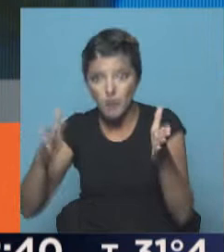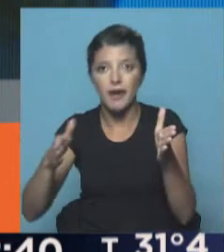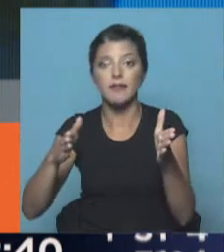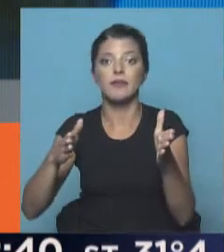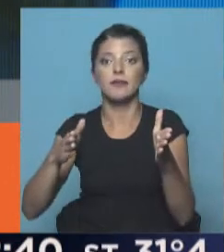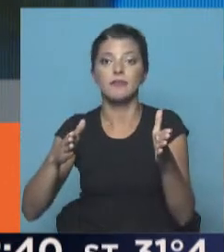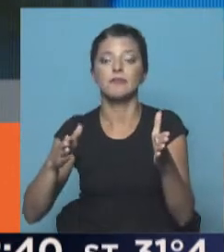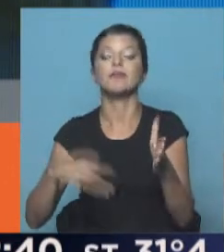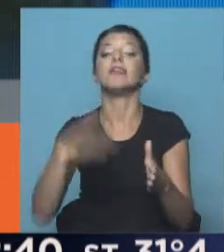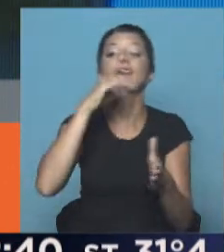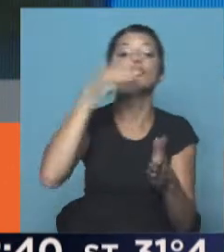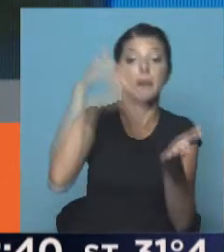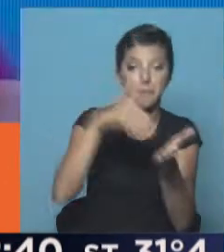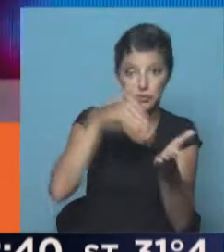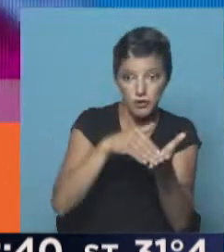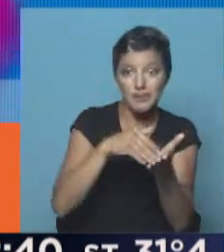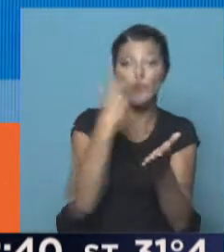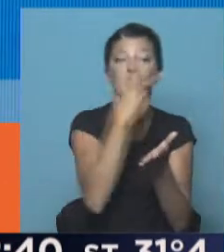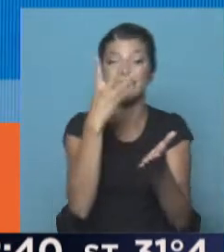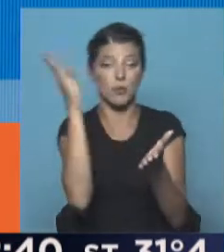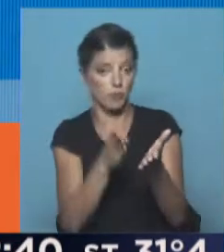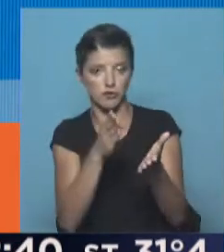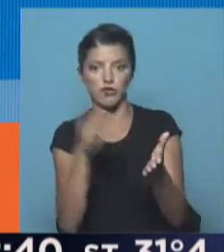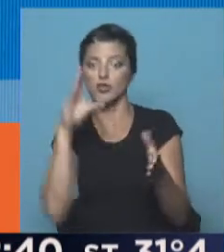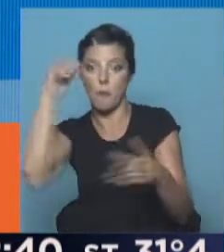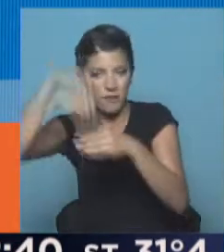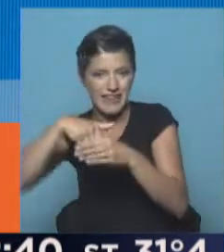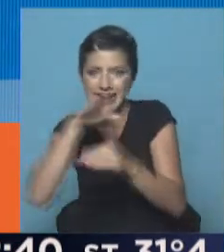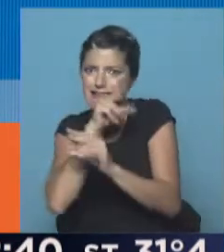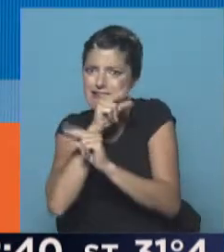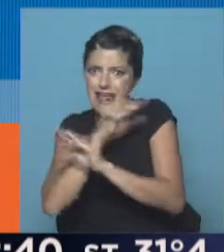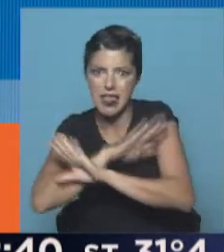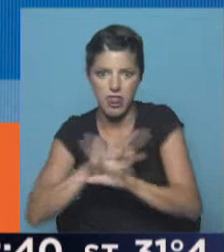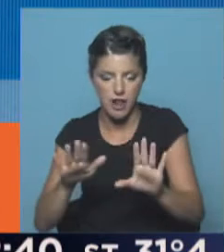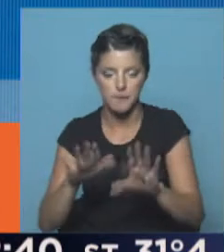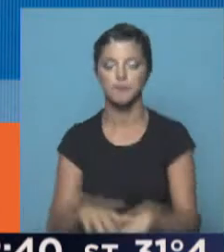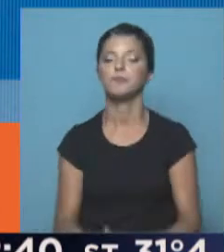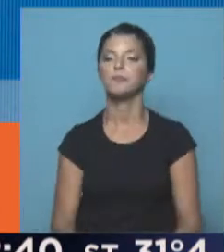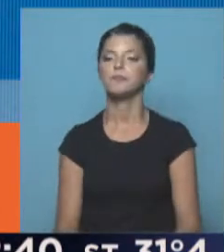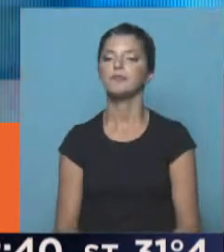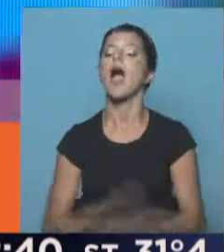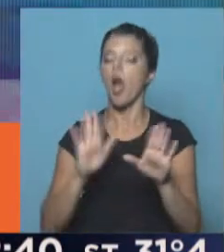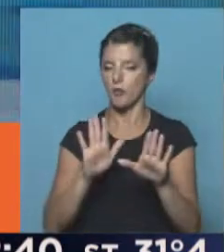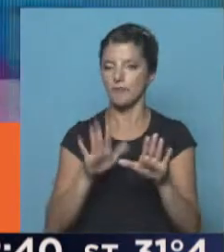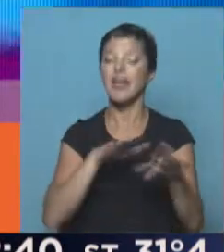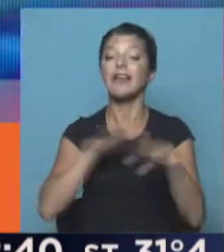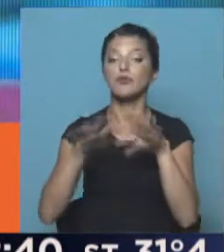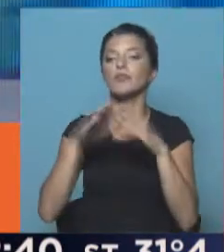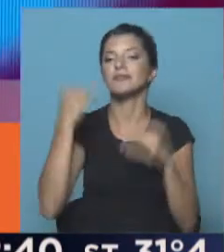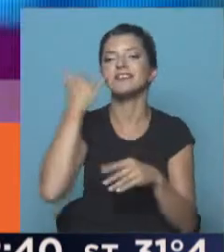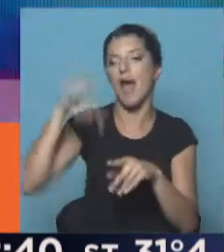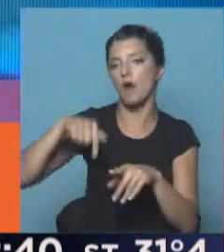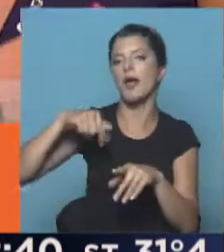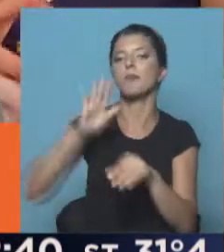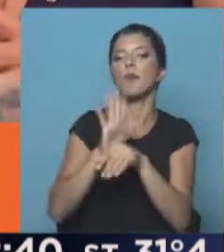habilitados para hacerlo no lo hicieron alcaldes concejales se votaban y qué está pasando en chile hay una generación que ya son los nietos